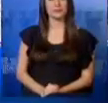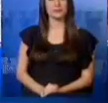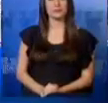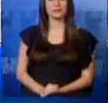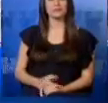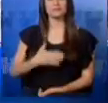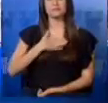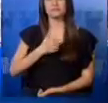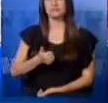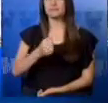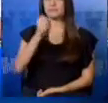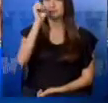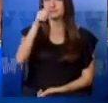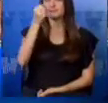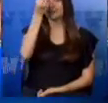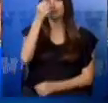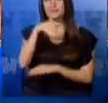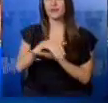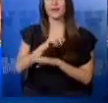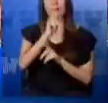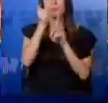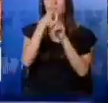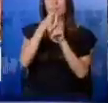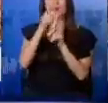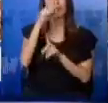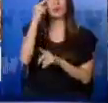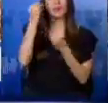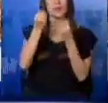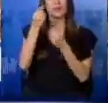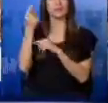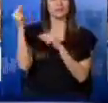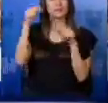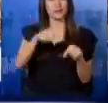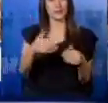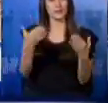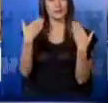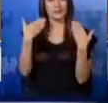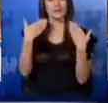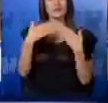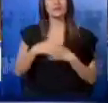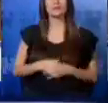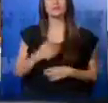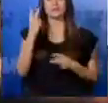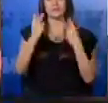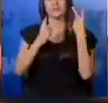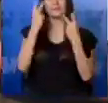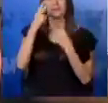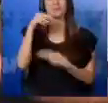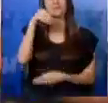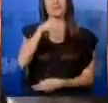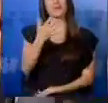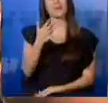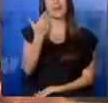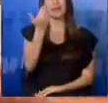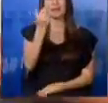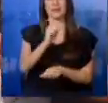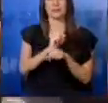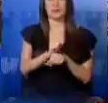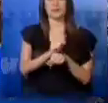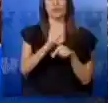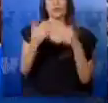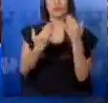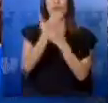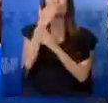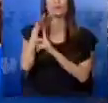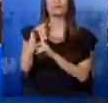¿Cómo estás? Buenas tardes. Bueno, la primera actividad que cumplió el jefe de Estado aquí en Guayaquil fue el visitar cerca de 15 a 20 minutos el nuevo